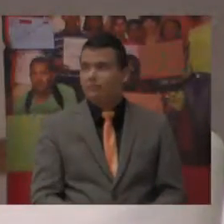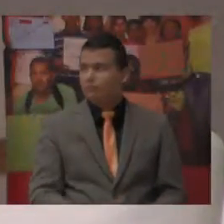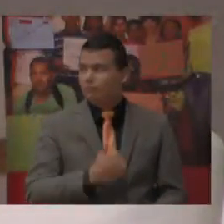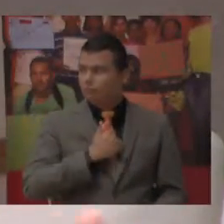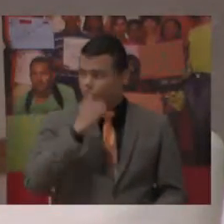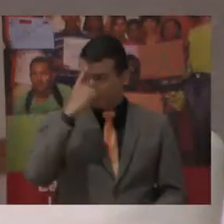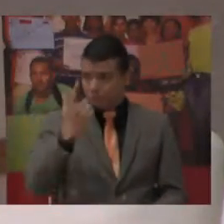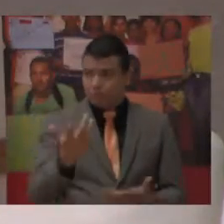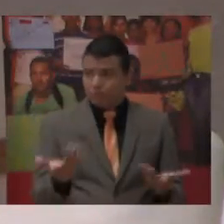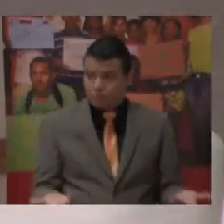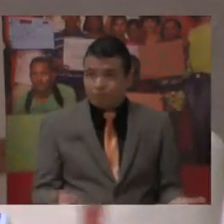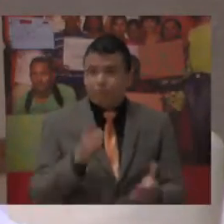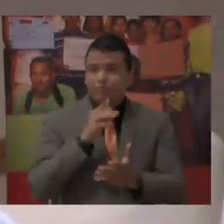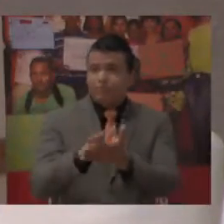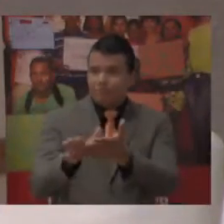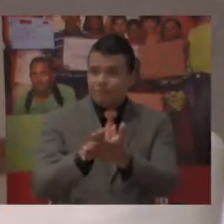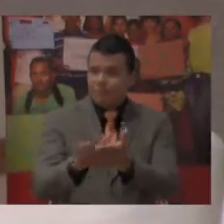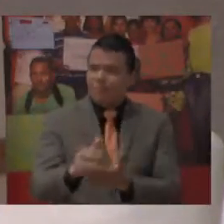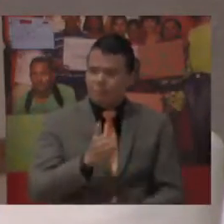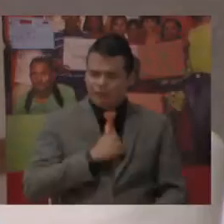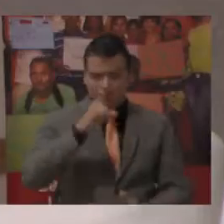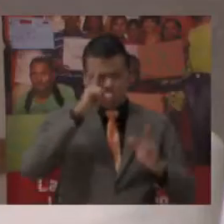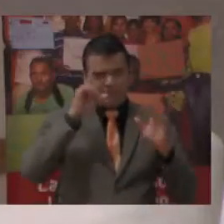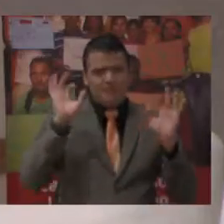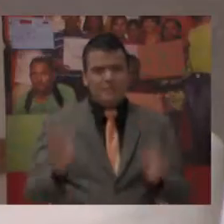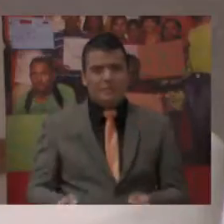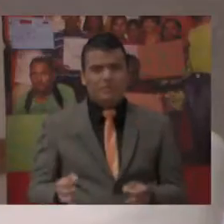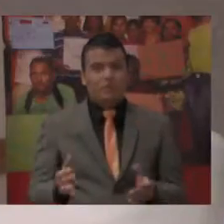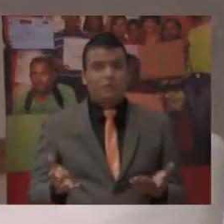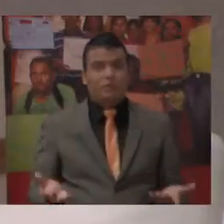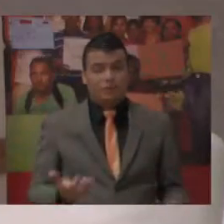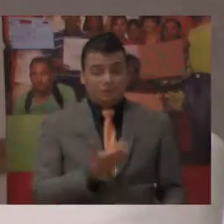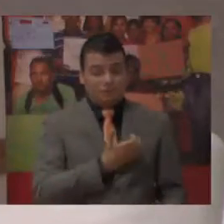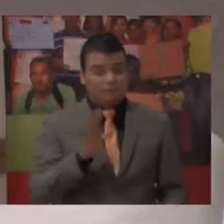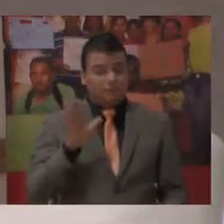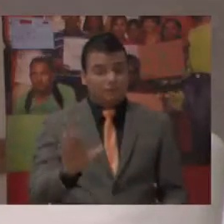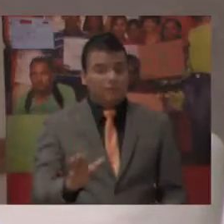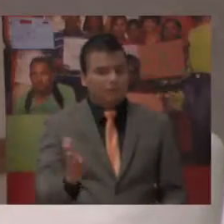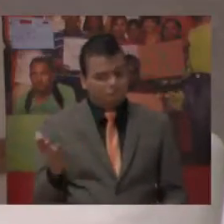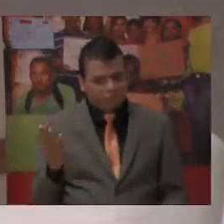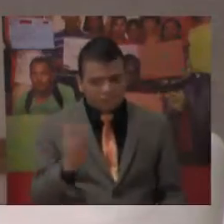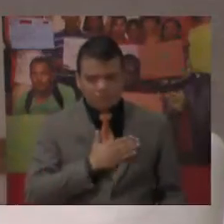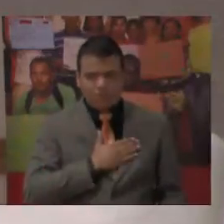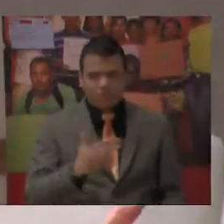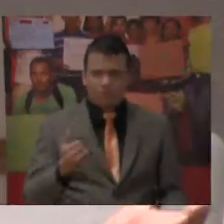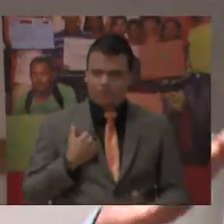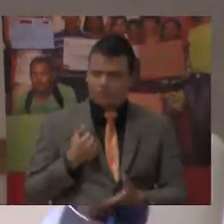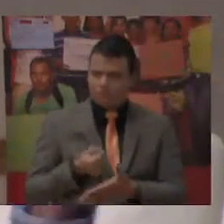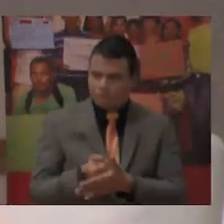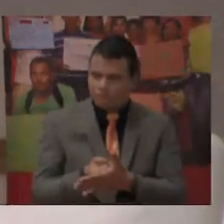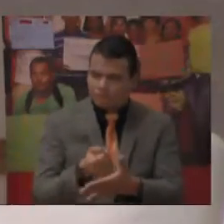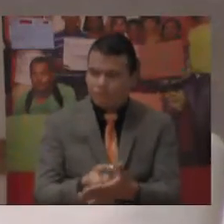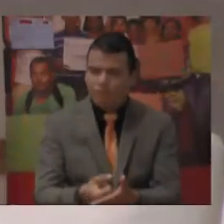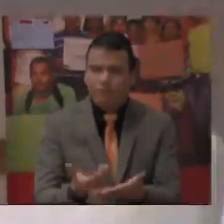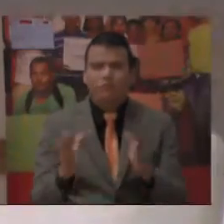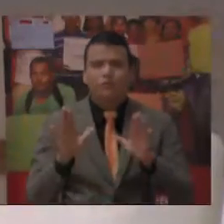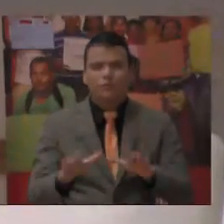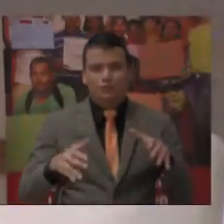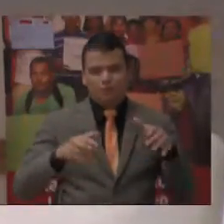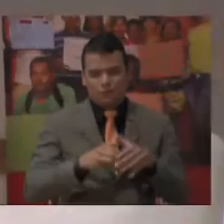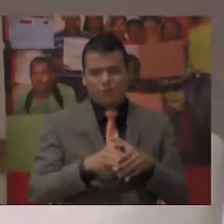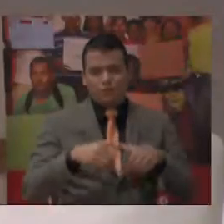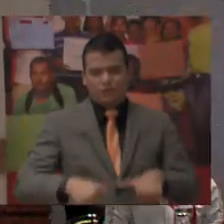en eso lucho. Yo estoy plenamente convencido de que la alcaldía está dispuesta y está trabajando con la Agencia